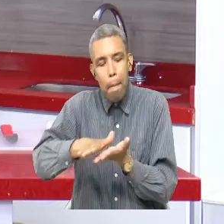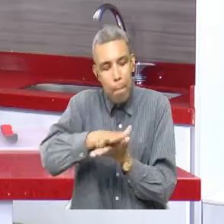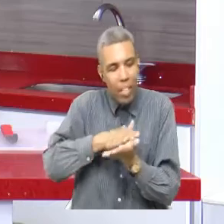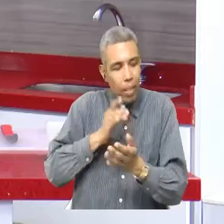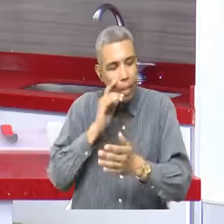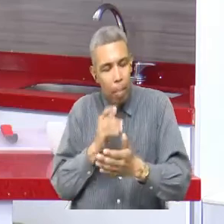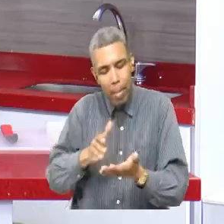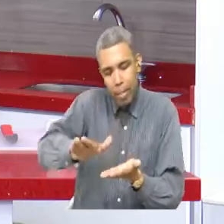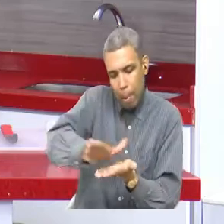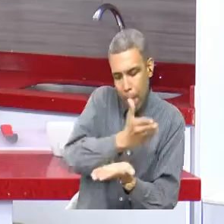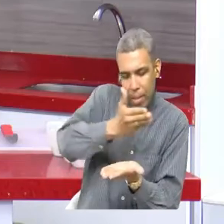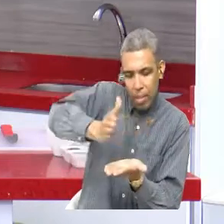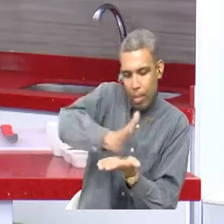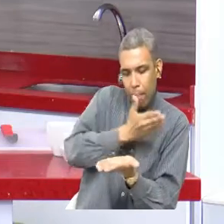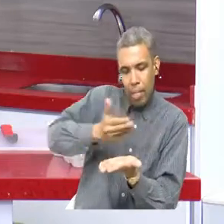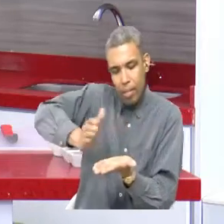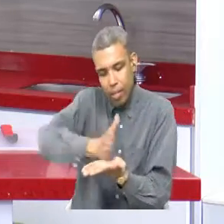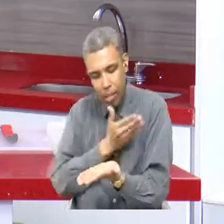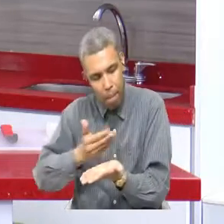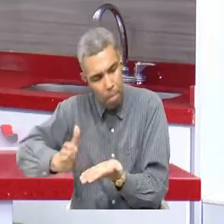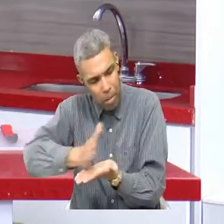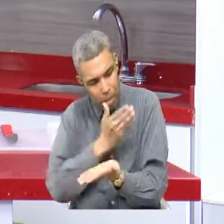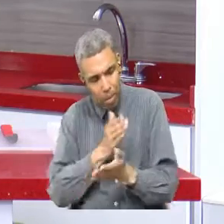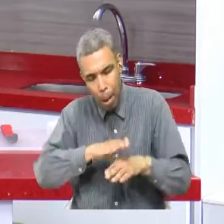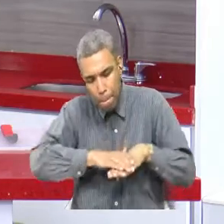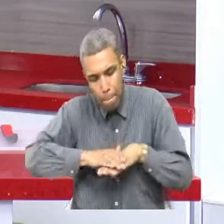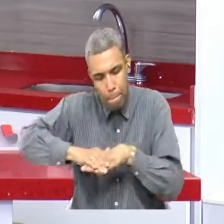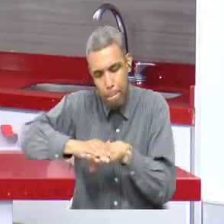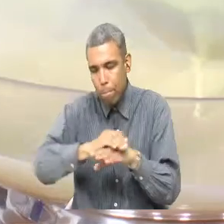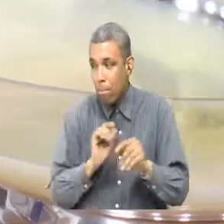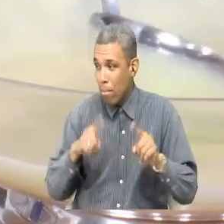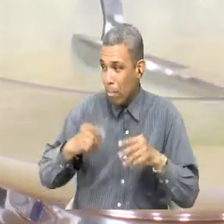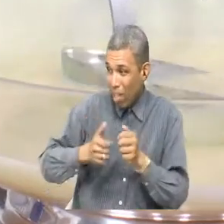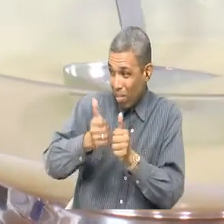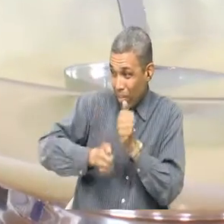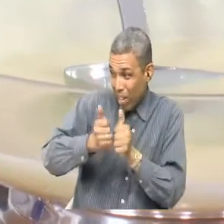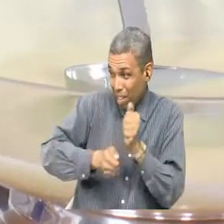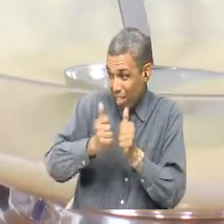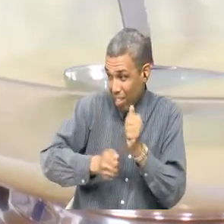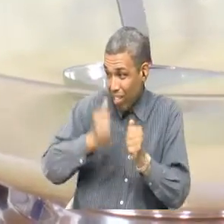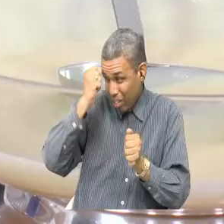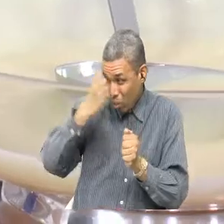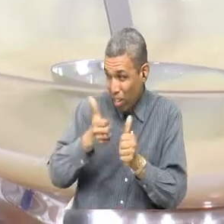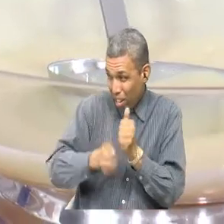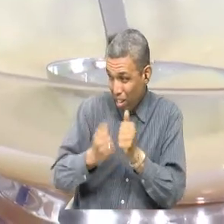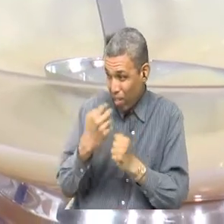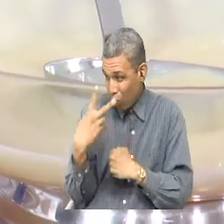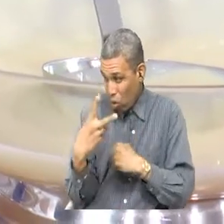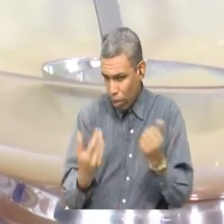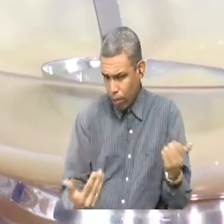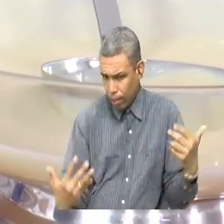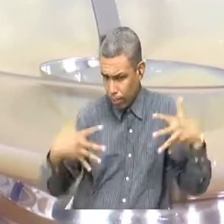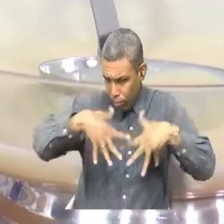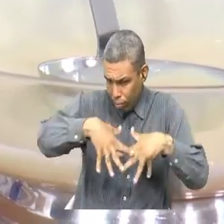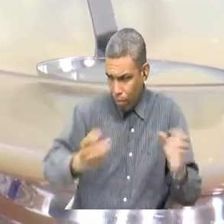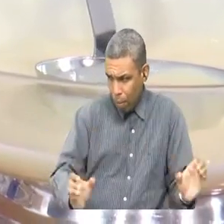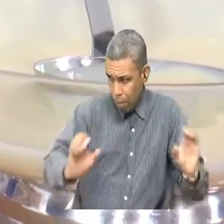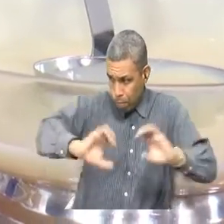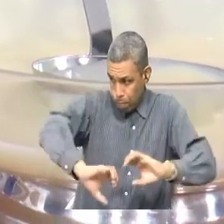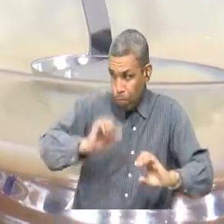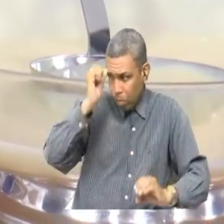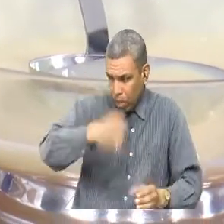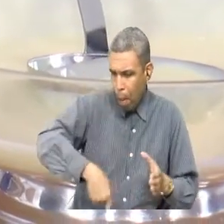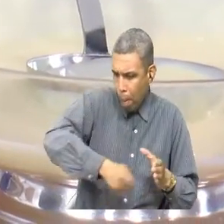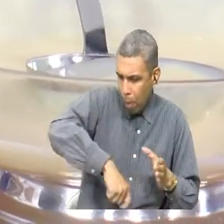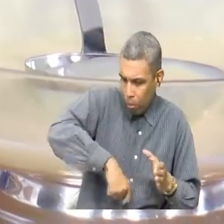la galleta. La galleta. Otra vez base. La crema, la mezcla. Y después otra vez la galleta. La galleta, ok.